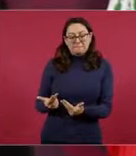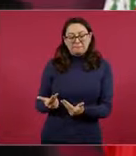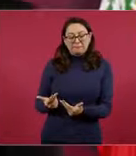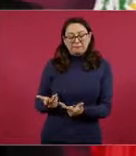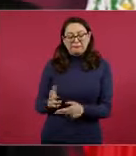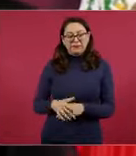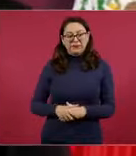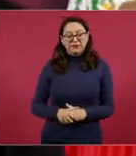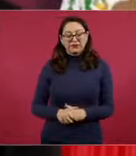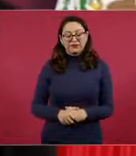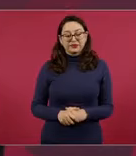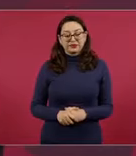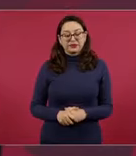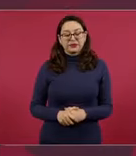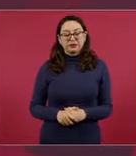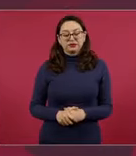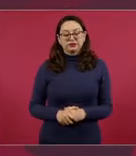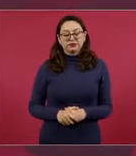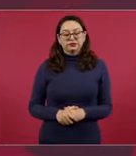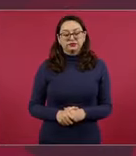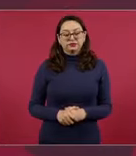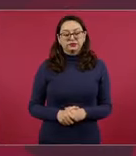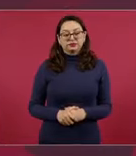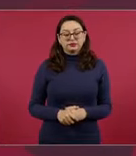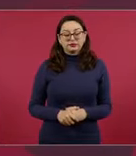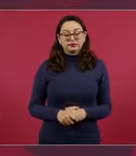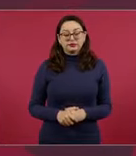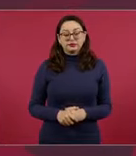después de un fracaso comercial